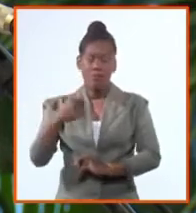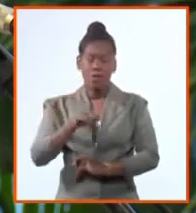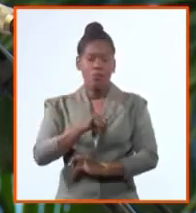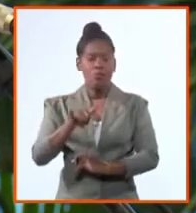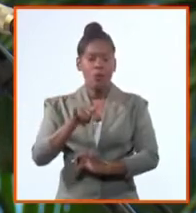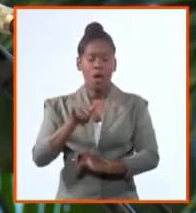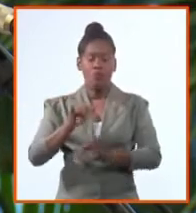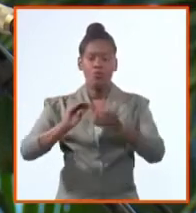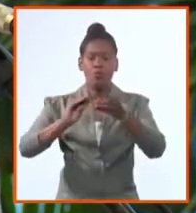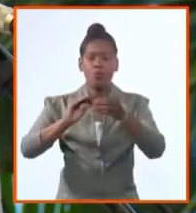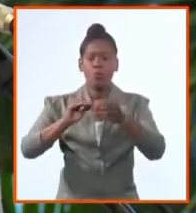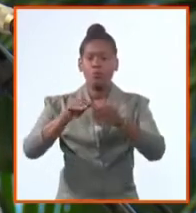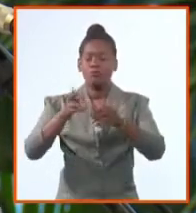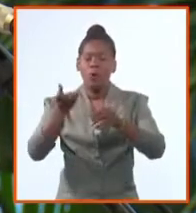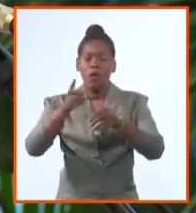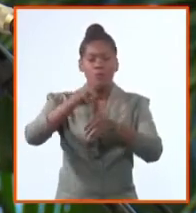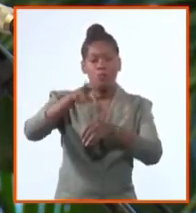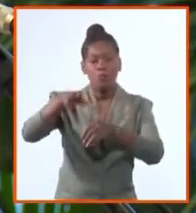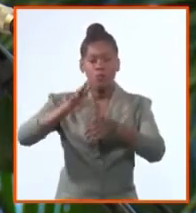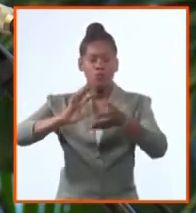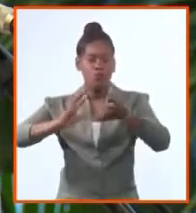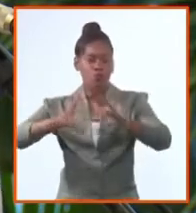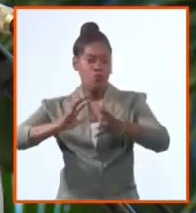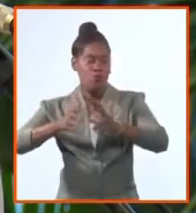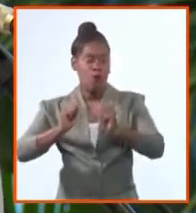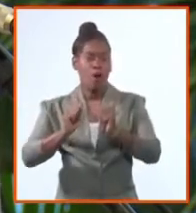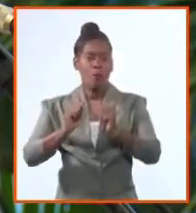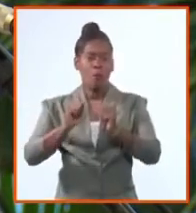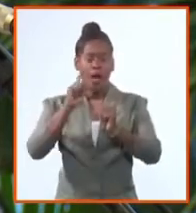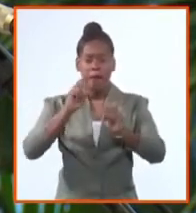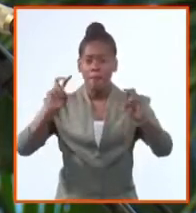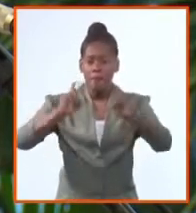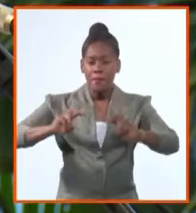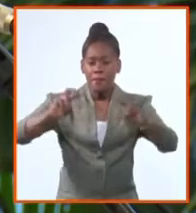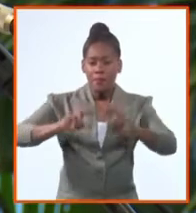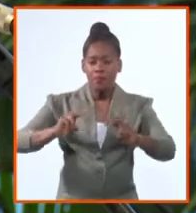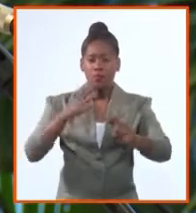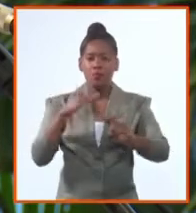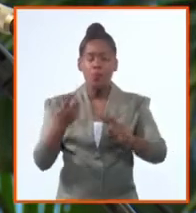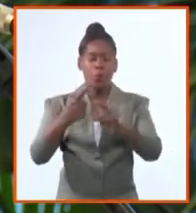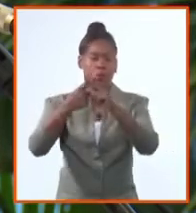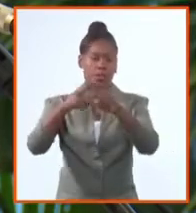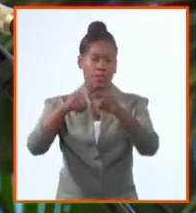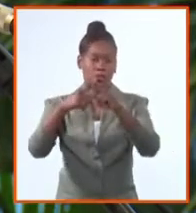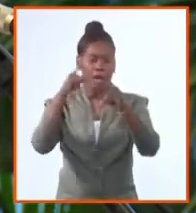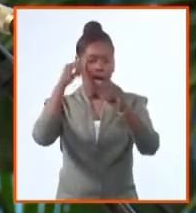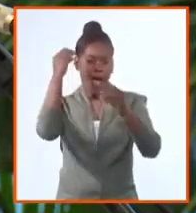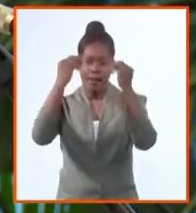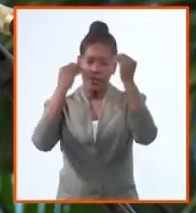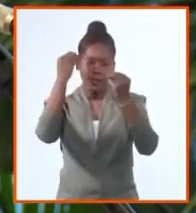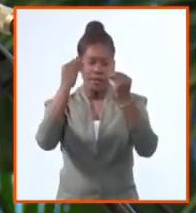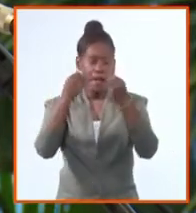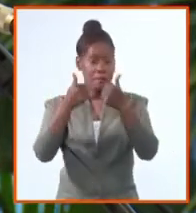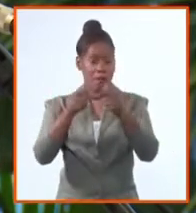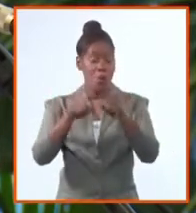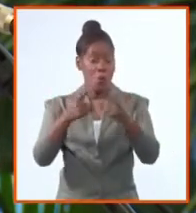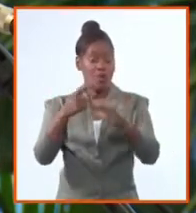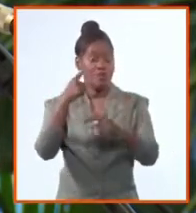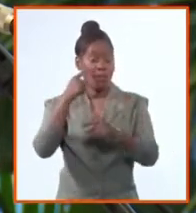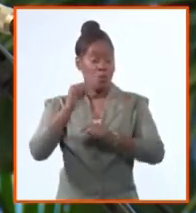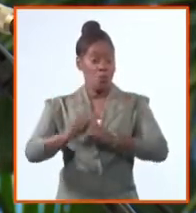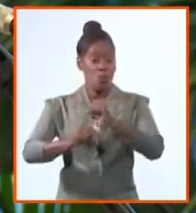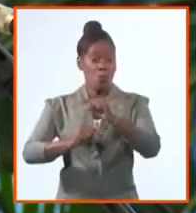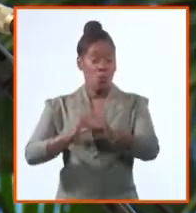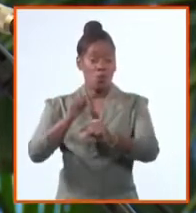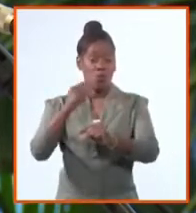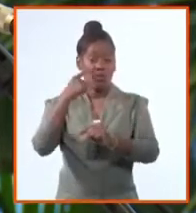avancen en este sentido de manera más integral en el análisis de estos problemas. Porque lamentablemente se nos está dando un fenómeno,